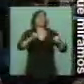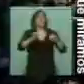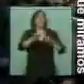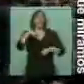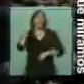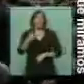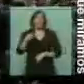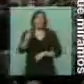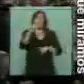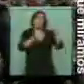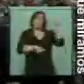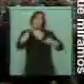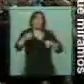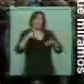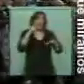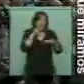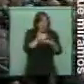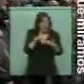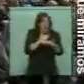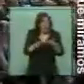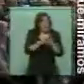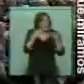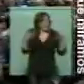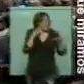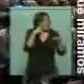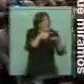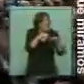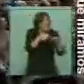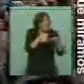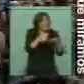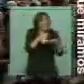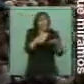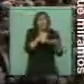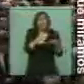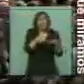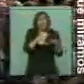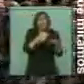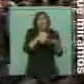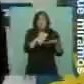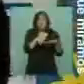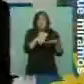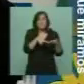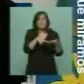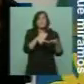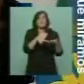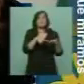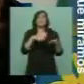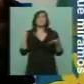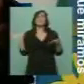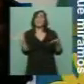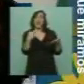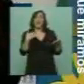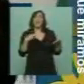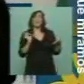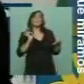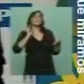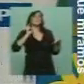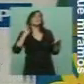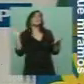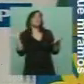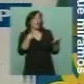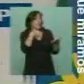artículo cuando leamos un artículo sepamos